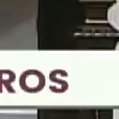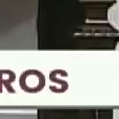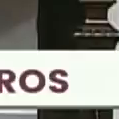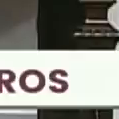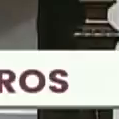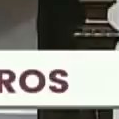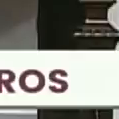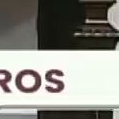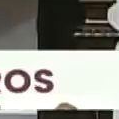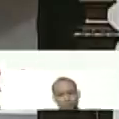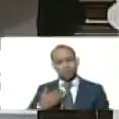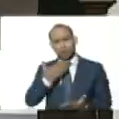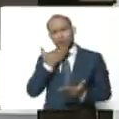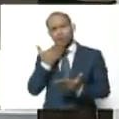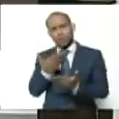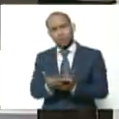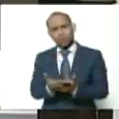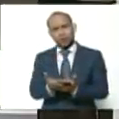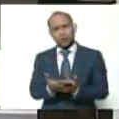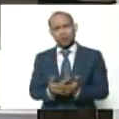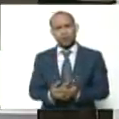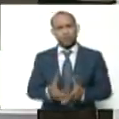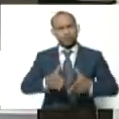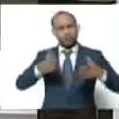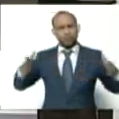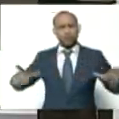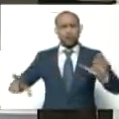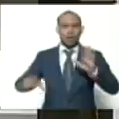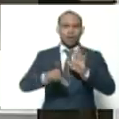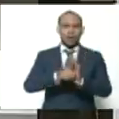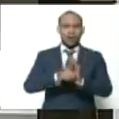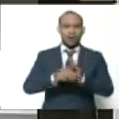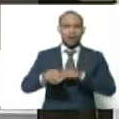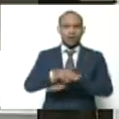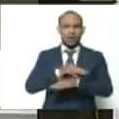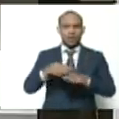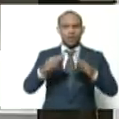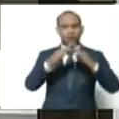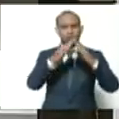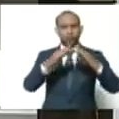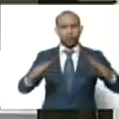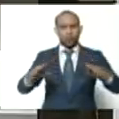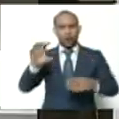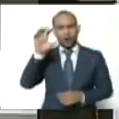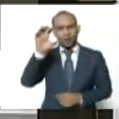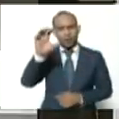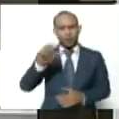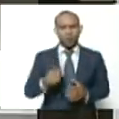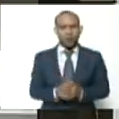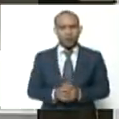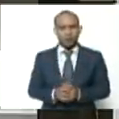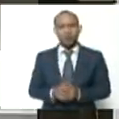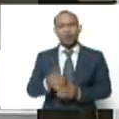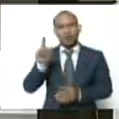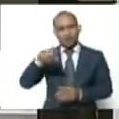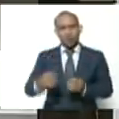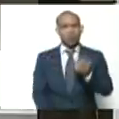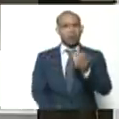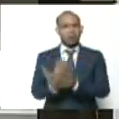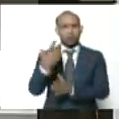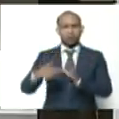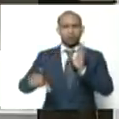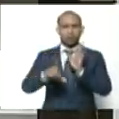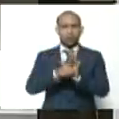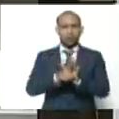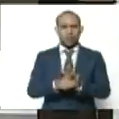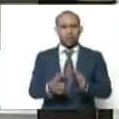Y yo he propuesto que sea la gran ley de la misión Hogares de la Patria. tendrá su ley también,